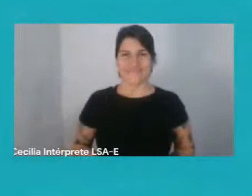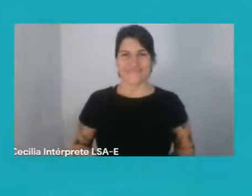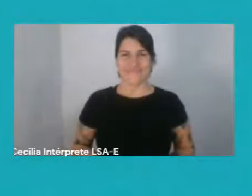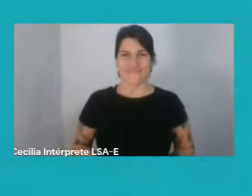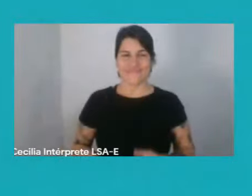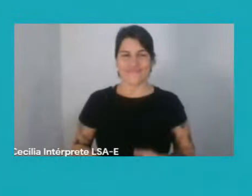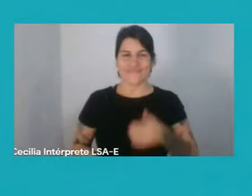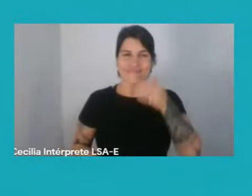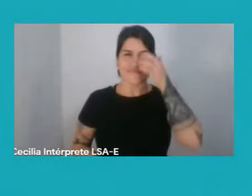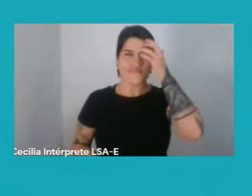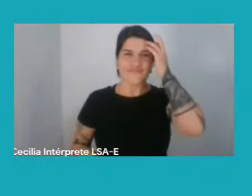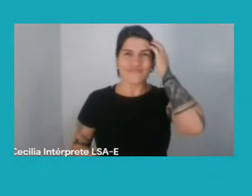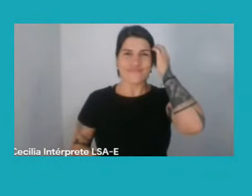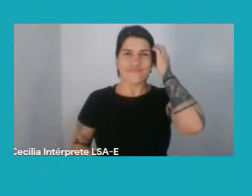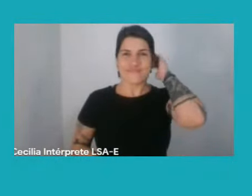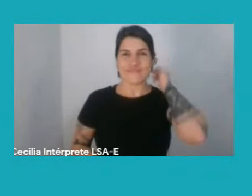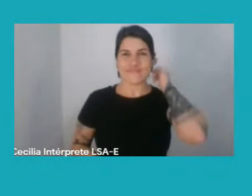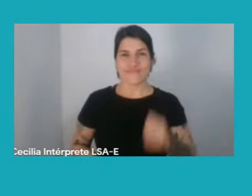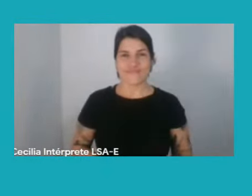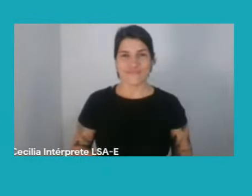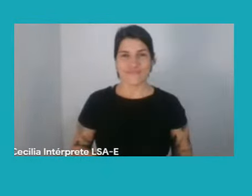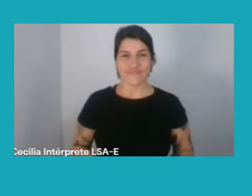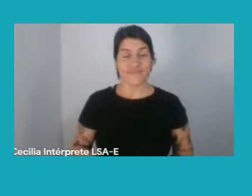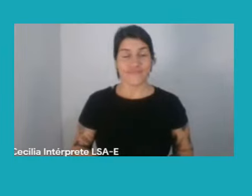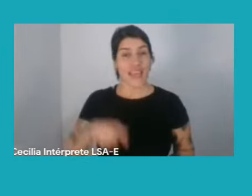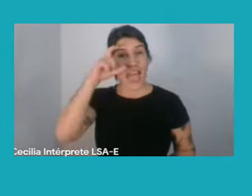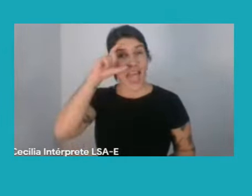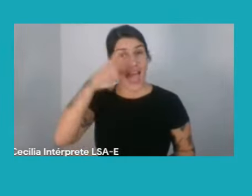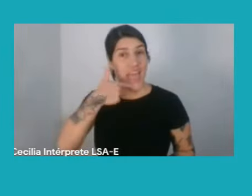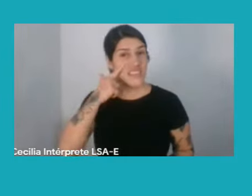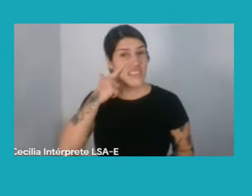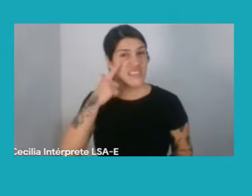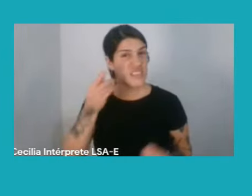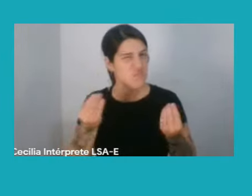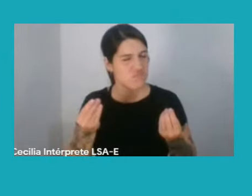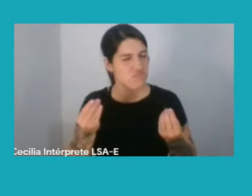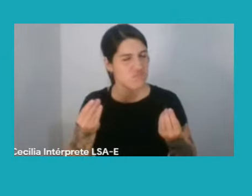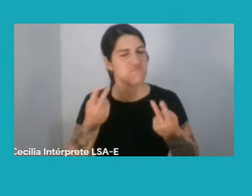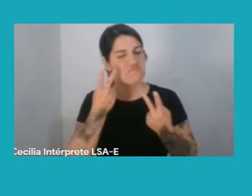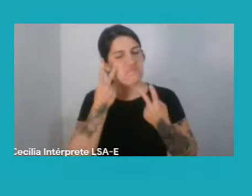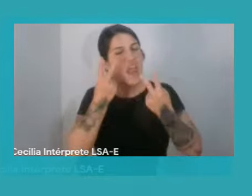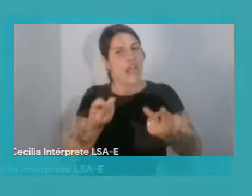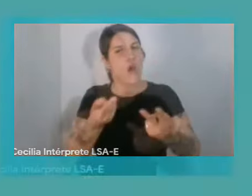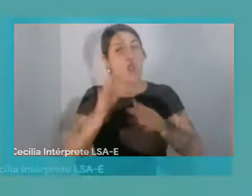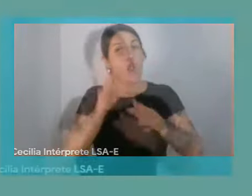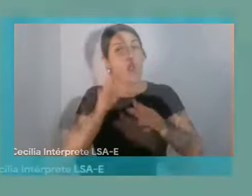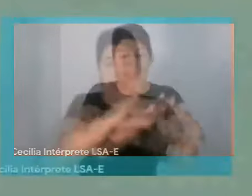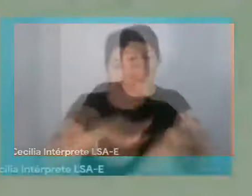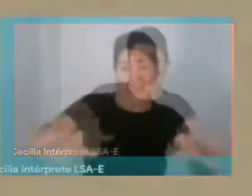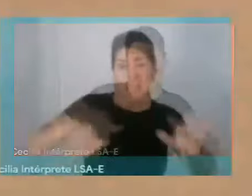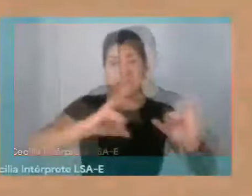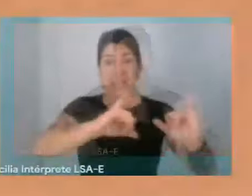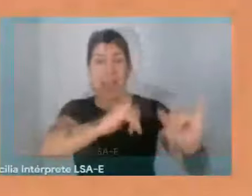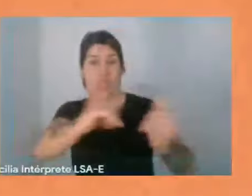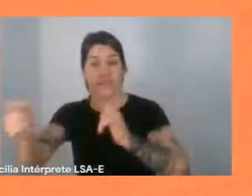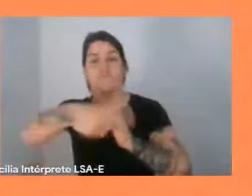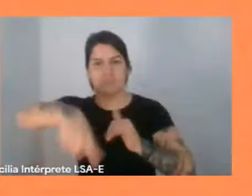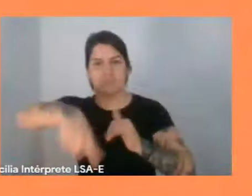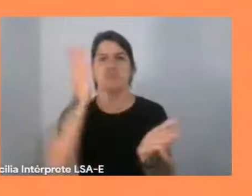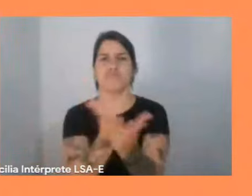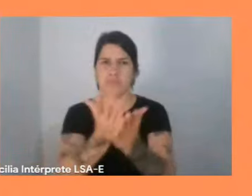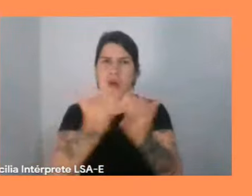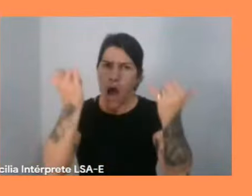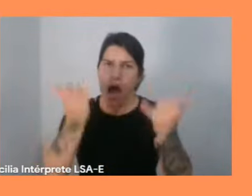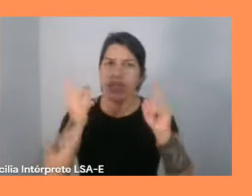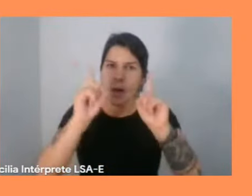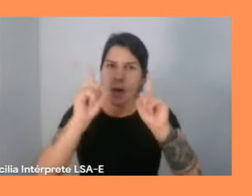ESI es reconocer a niñas y adolescentes como sujetos de derecho. La ESI tiene